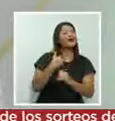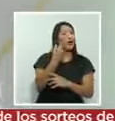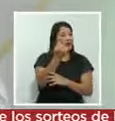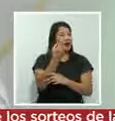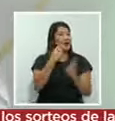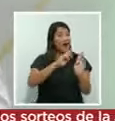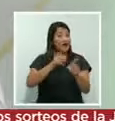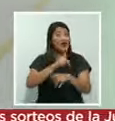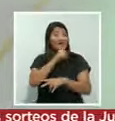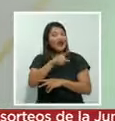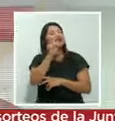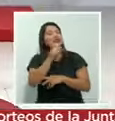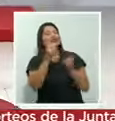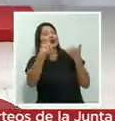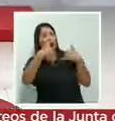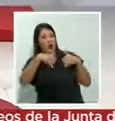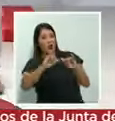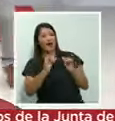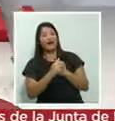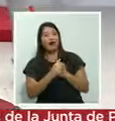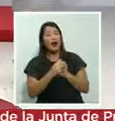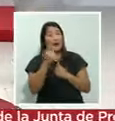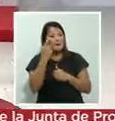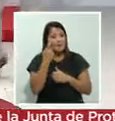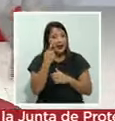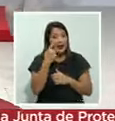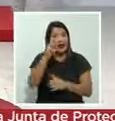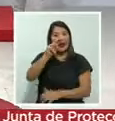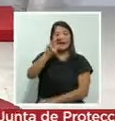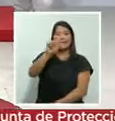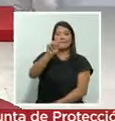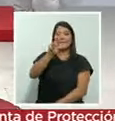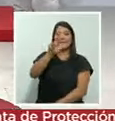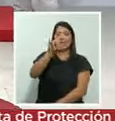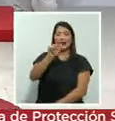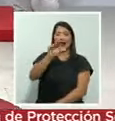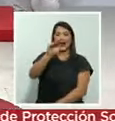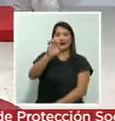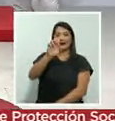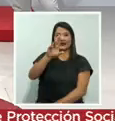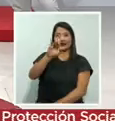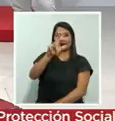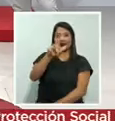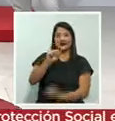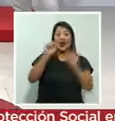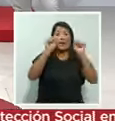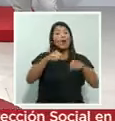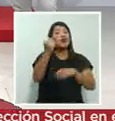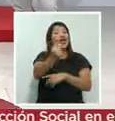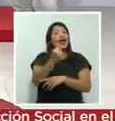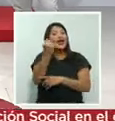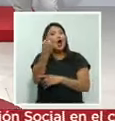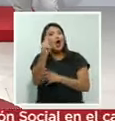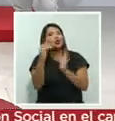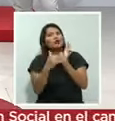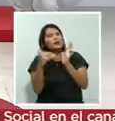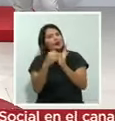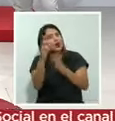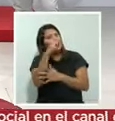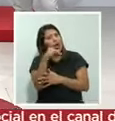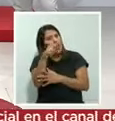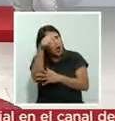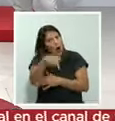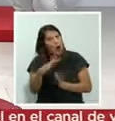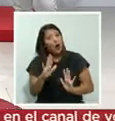repartir. ¿Cierto, Meli? Queda. Imagínense que doña María Cecilia puede llevarse 11 millones de colones hoy,